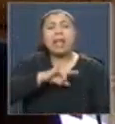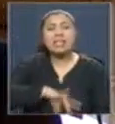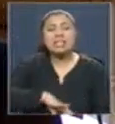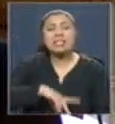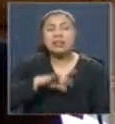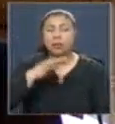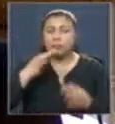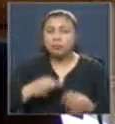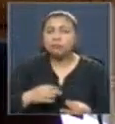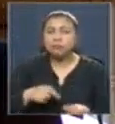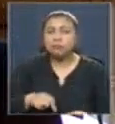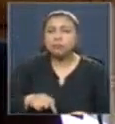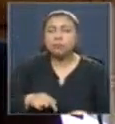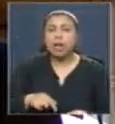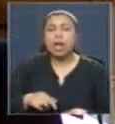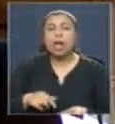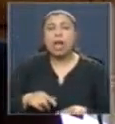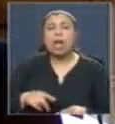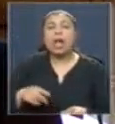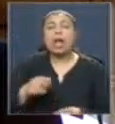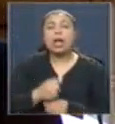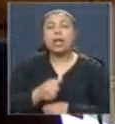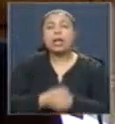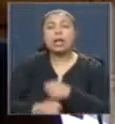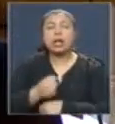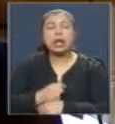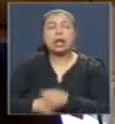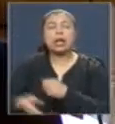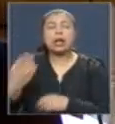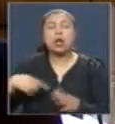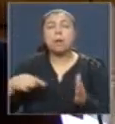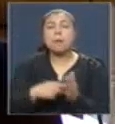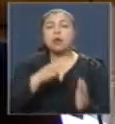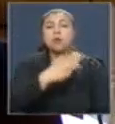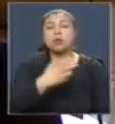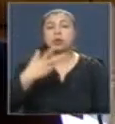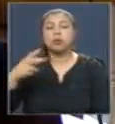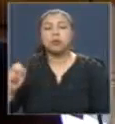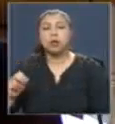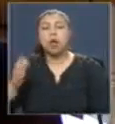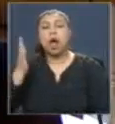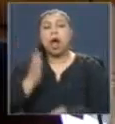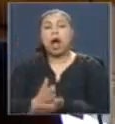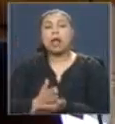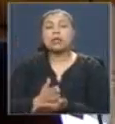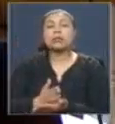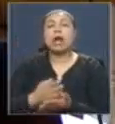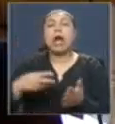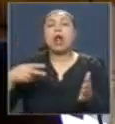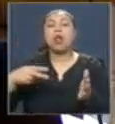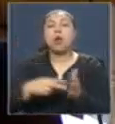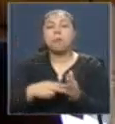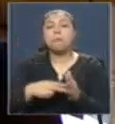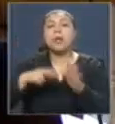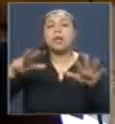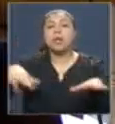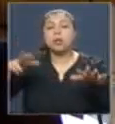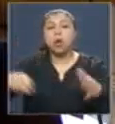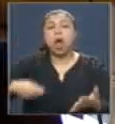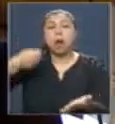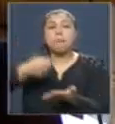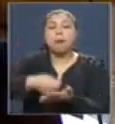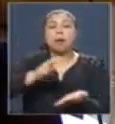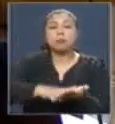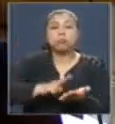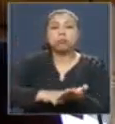concreto es que desde 1990 hasta 2019 los impuestos